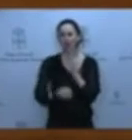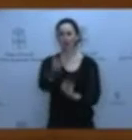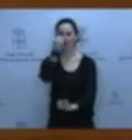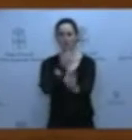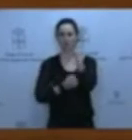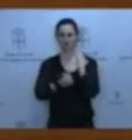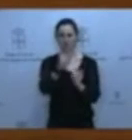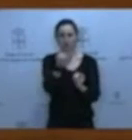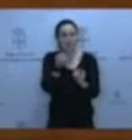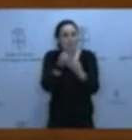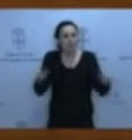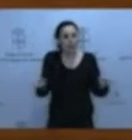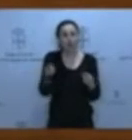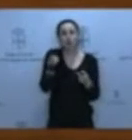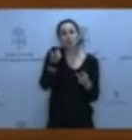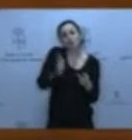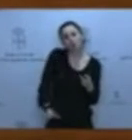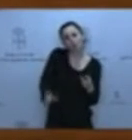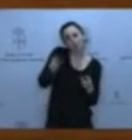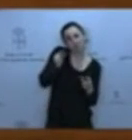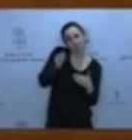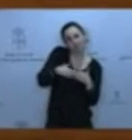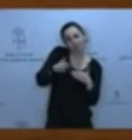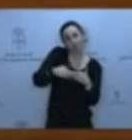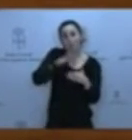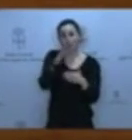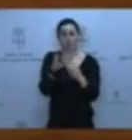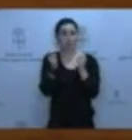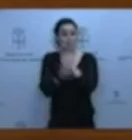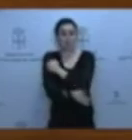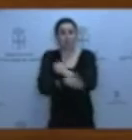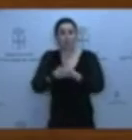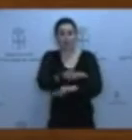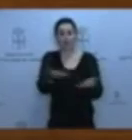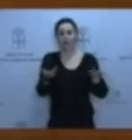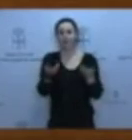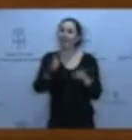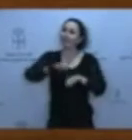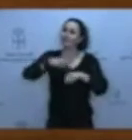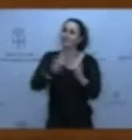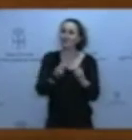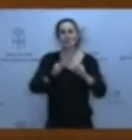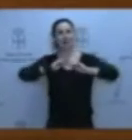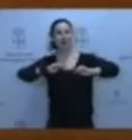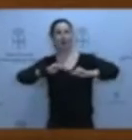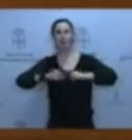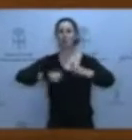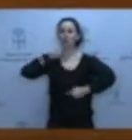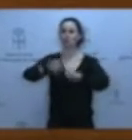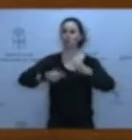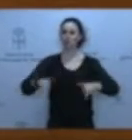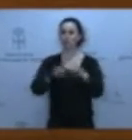provocan peor salario mínimo, mayor empobrecimiento de la población y a la vez alarmarse porque las consecuencias